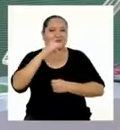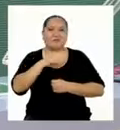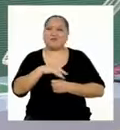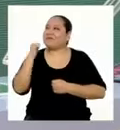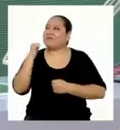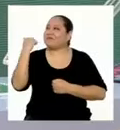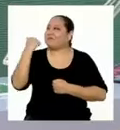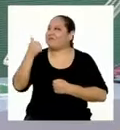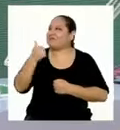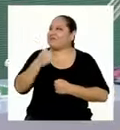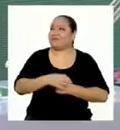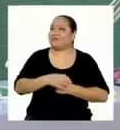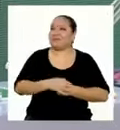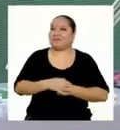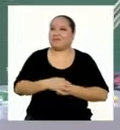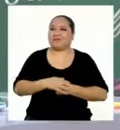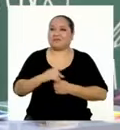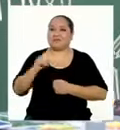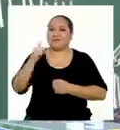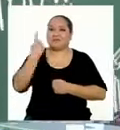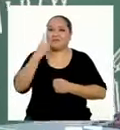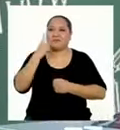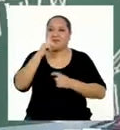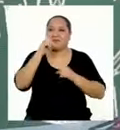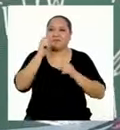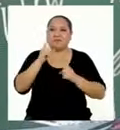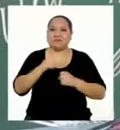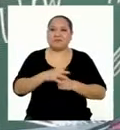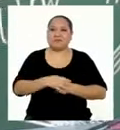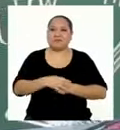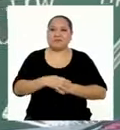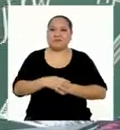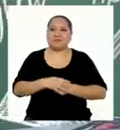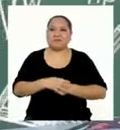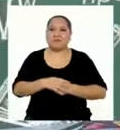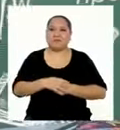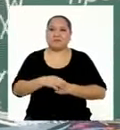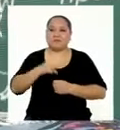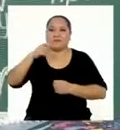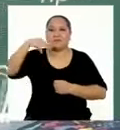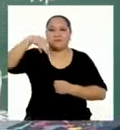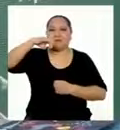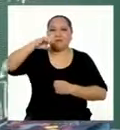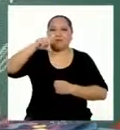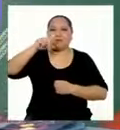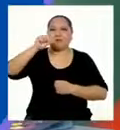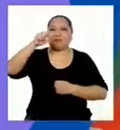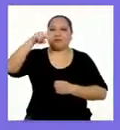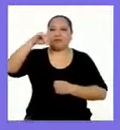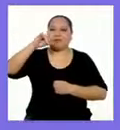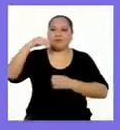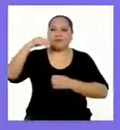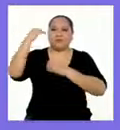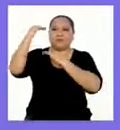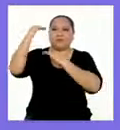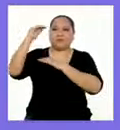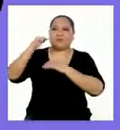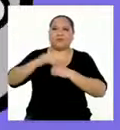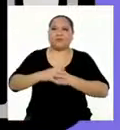Yanira. Fantástico. La primera consulta viene de Melanie desde Piura.